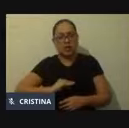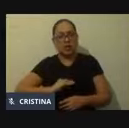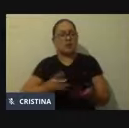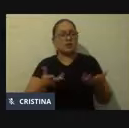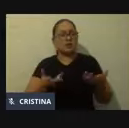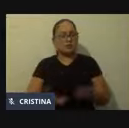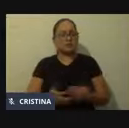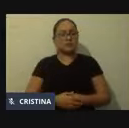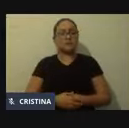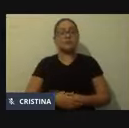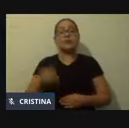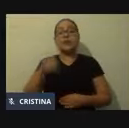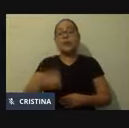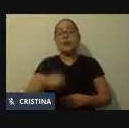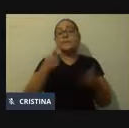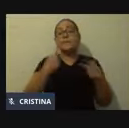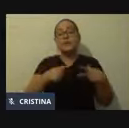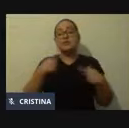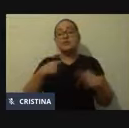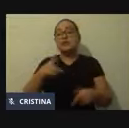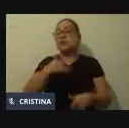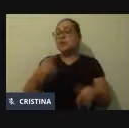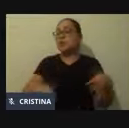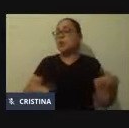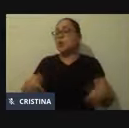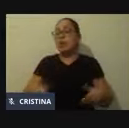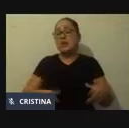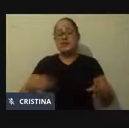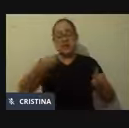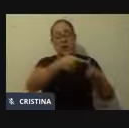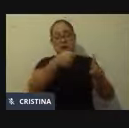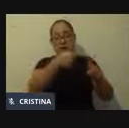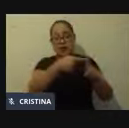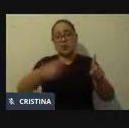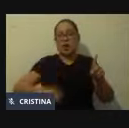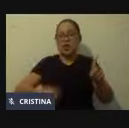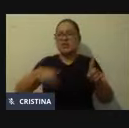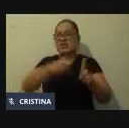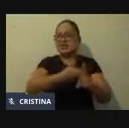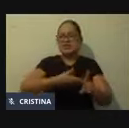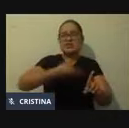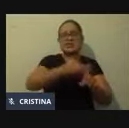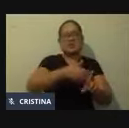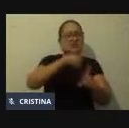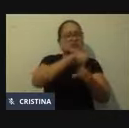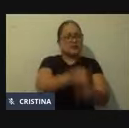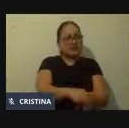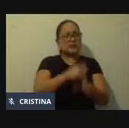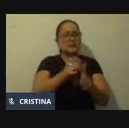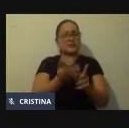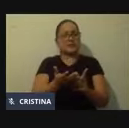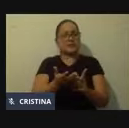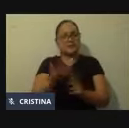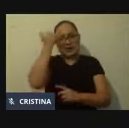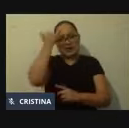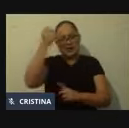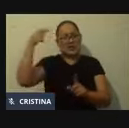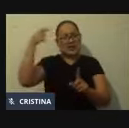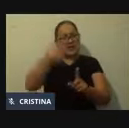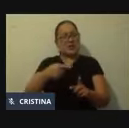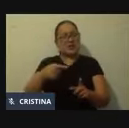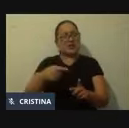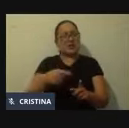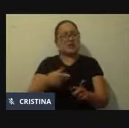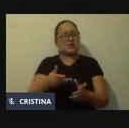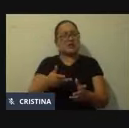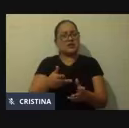La persona a la que se molesta empieza, como les decía, me pasó a mí, que todo, o sea, es tanto la que de afuera que